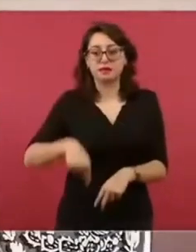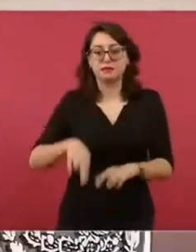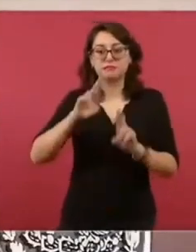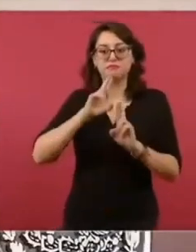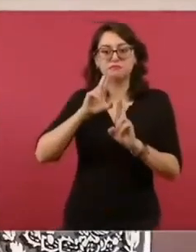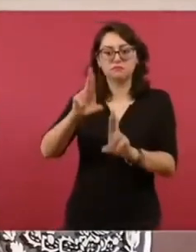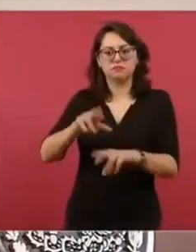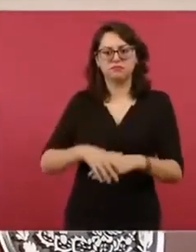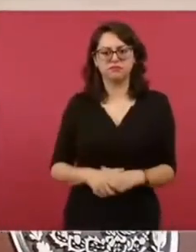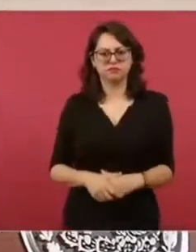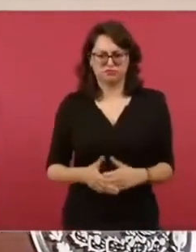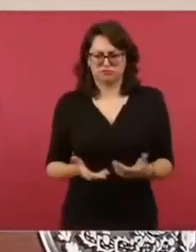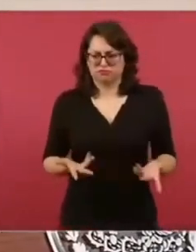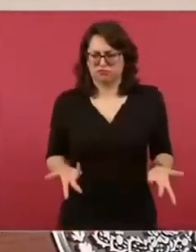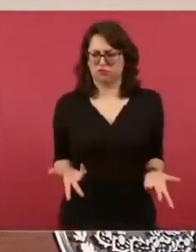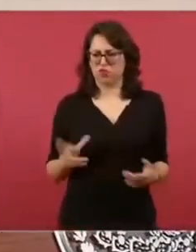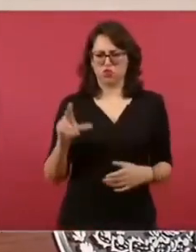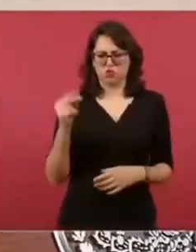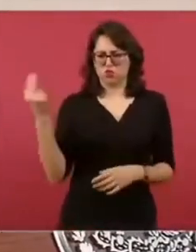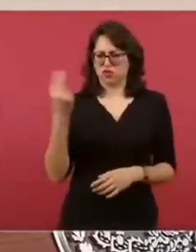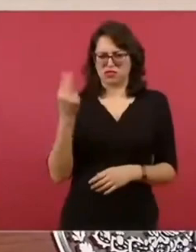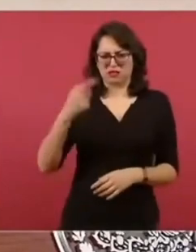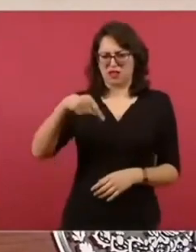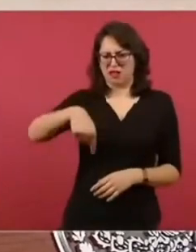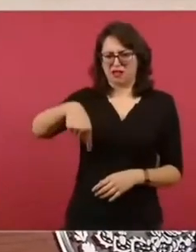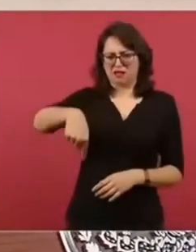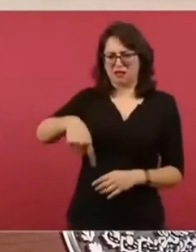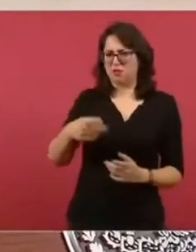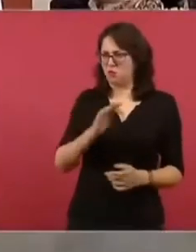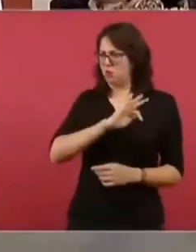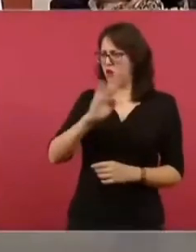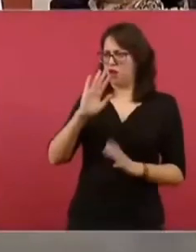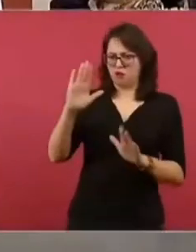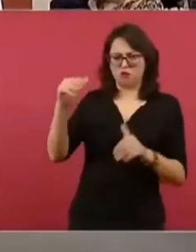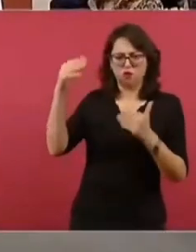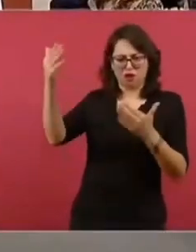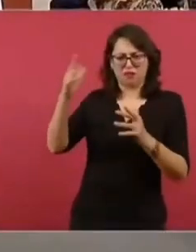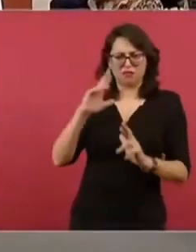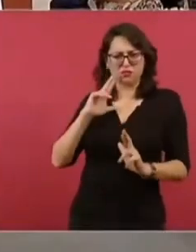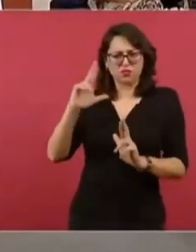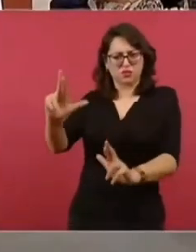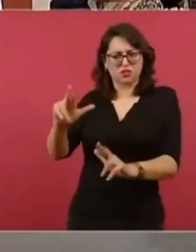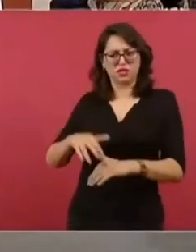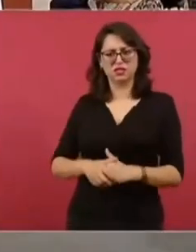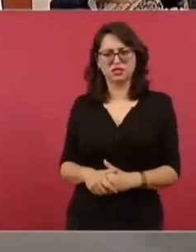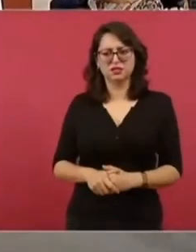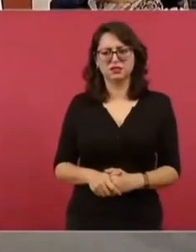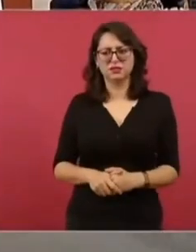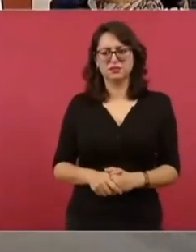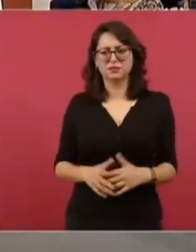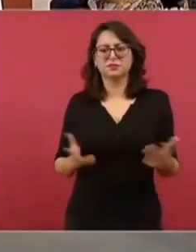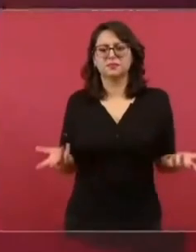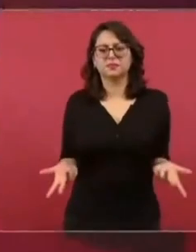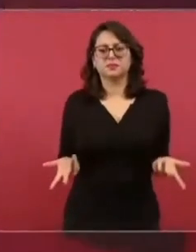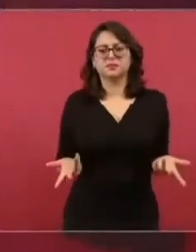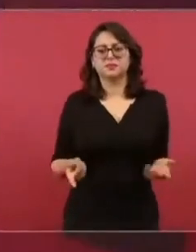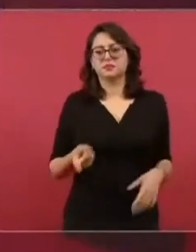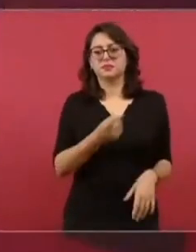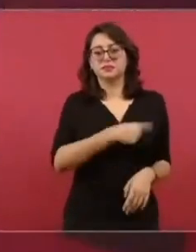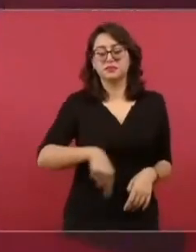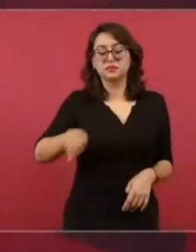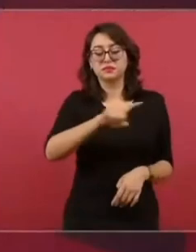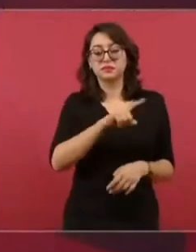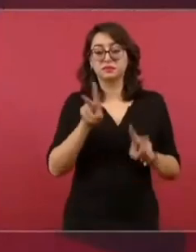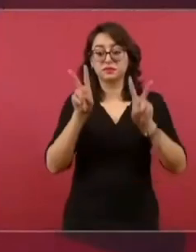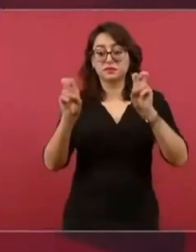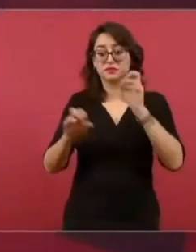hagan sus manifestaciones, porque ellos lo que están haciendo ni siquiera es propaganda, es publicidad.